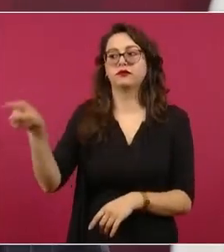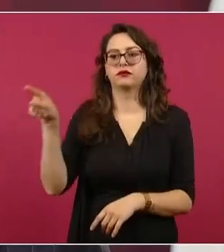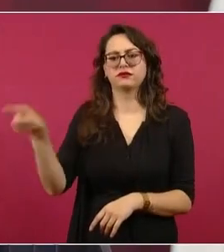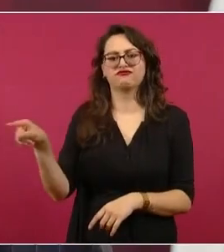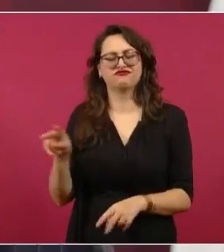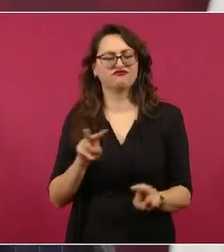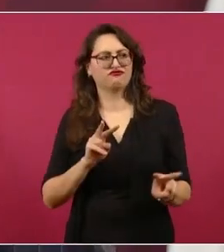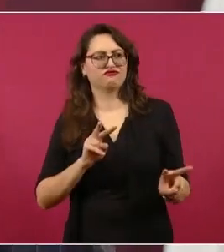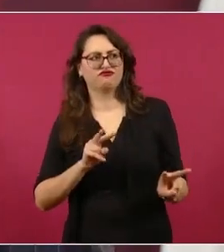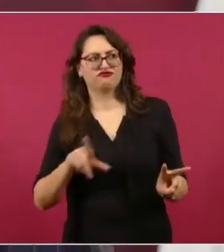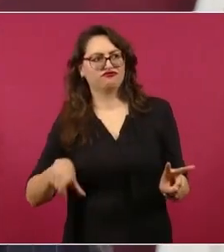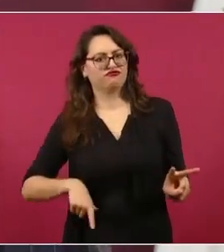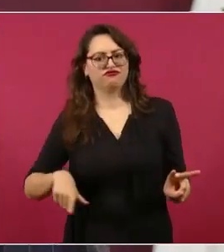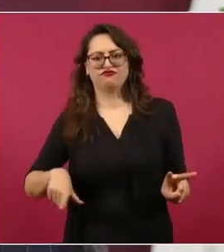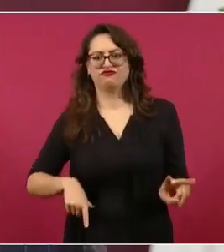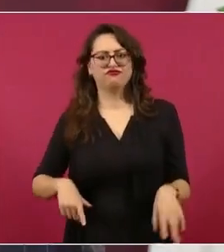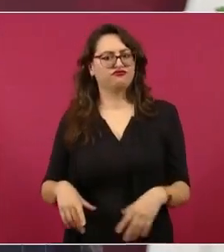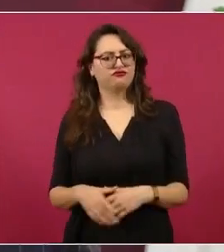un partido